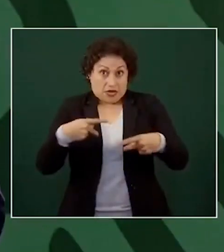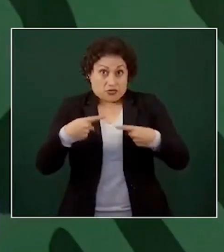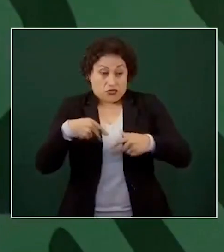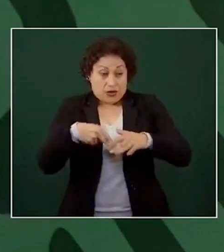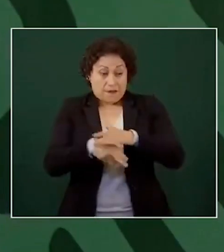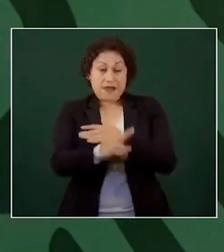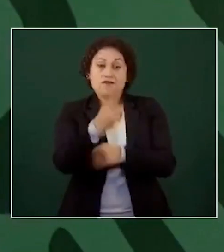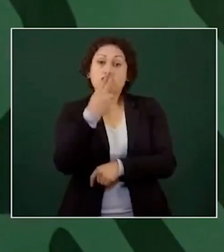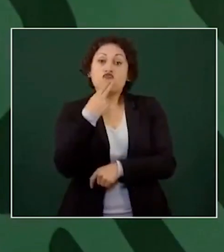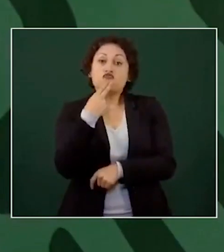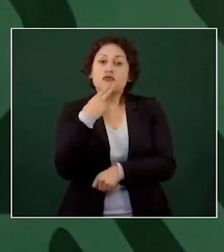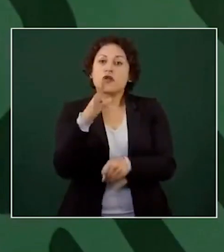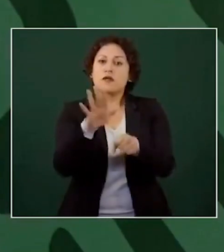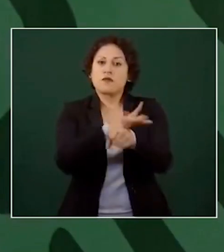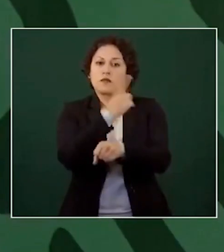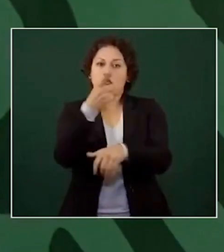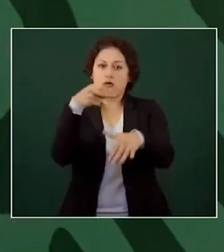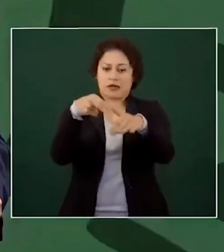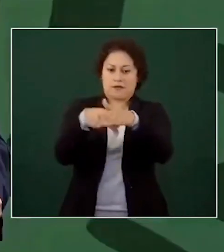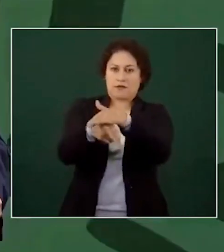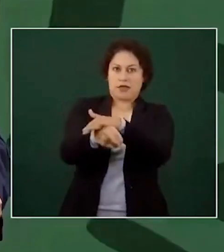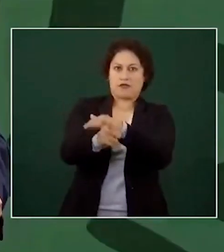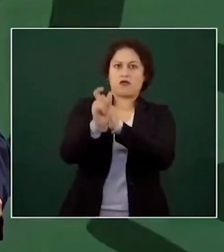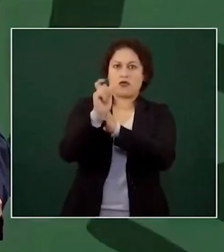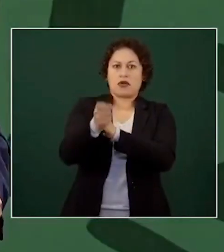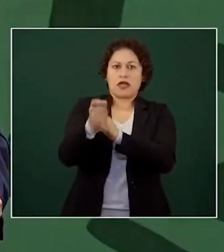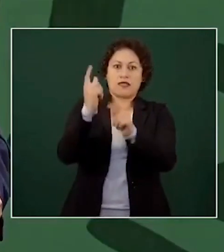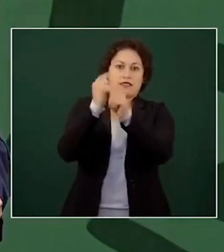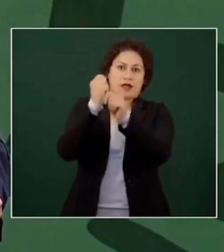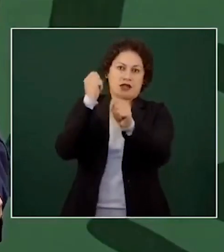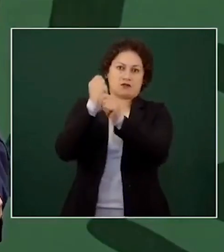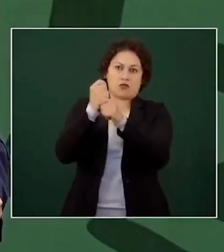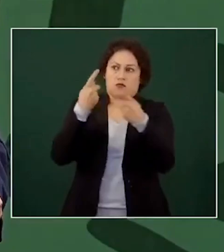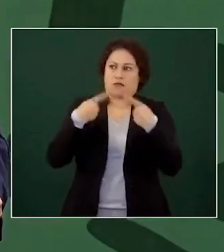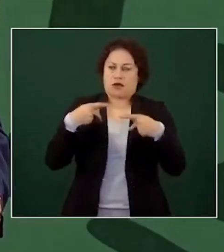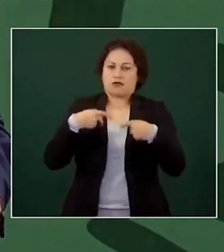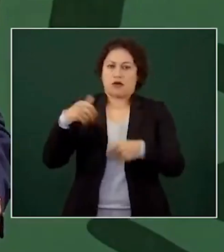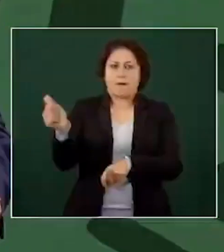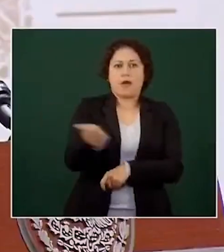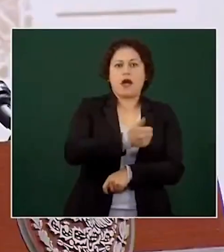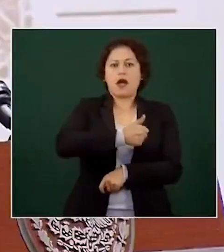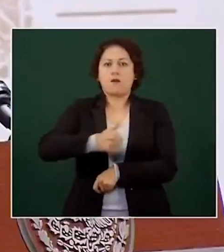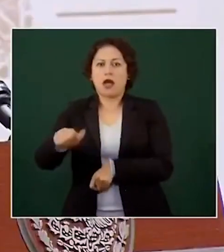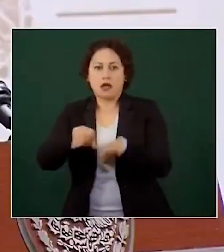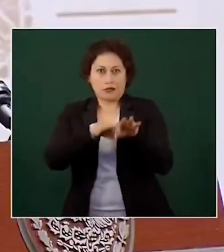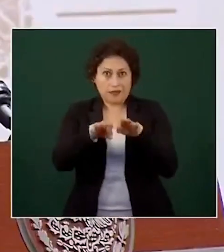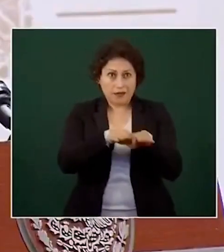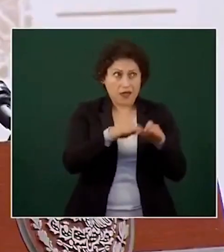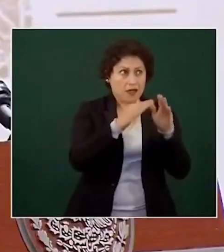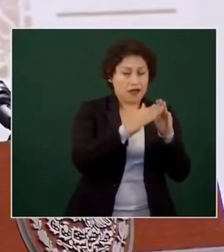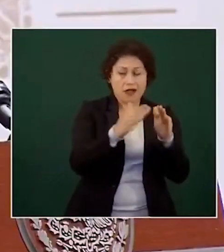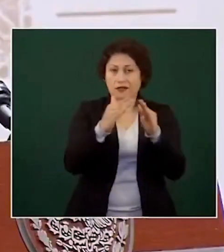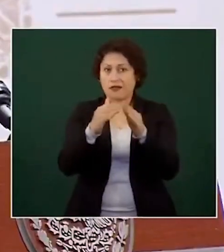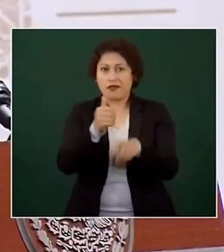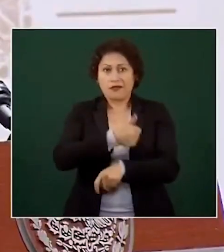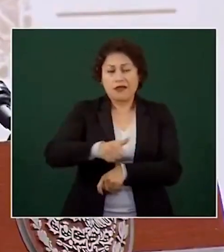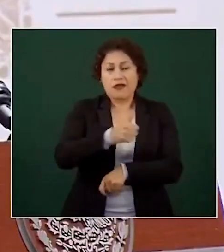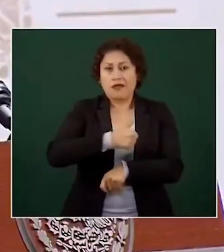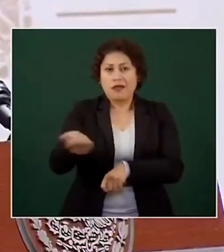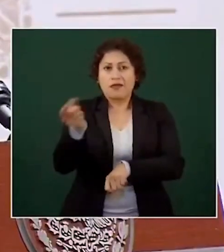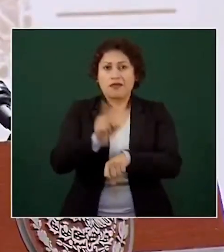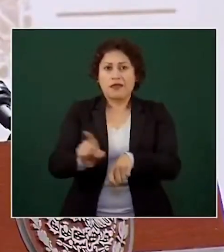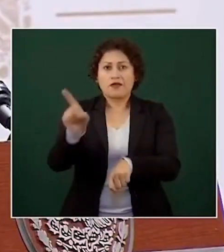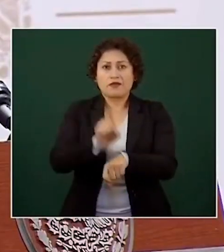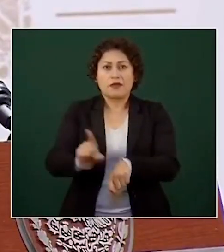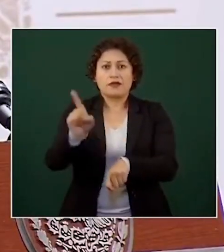conferencia matutina, el mandatario dijo que no descartan la desestabilización de su gobierno. ¿Por qué se van con un periodista famoso?